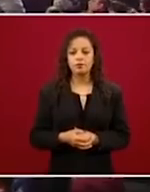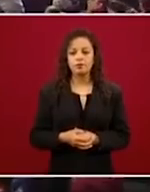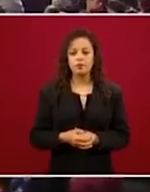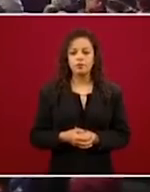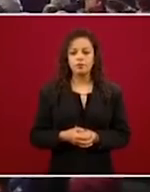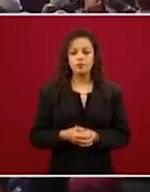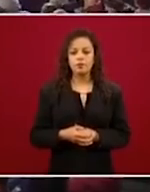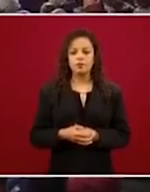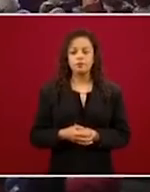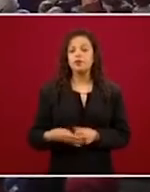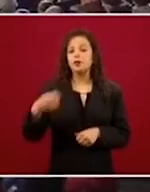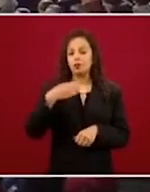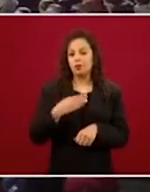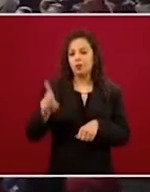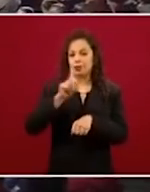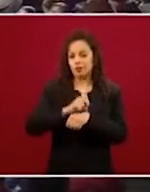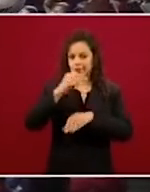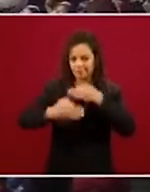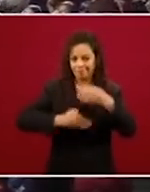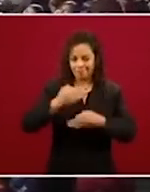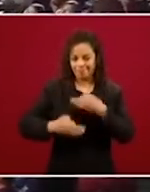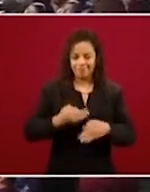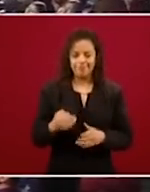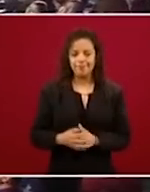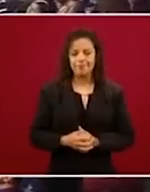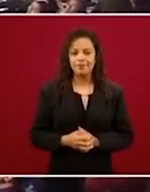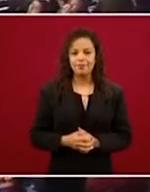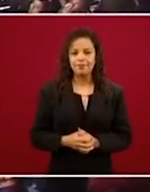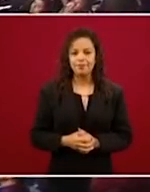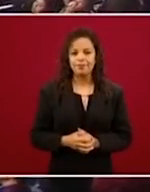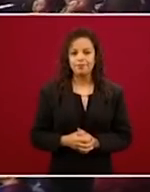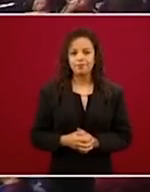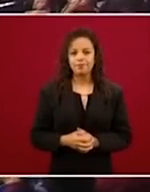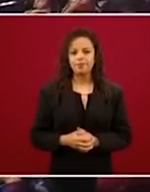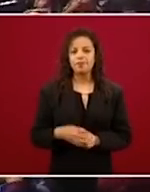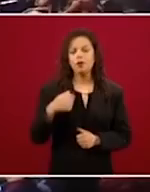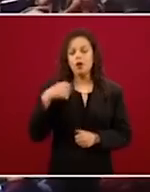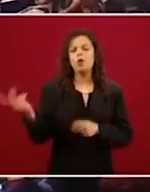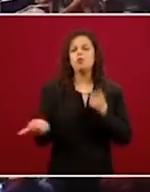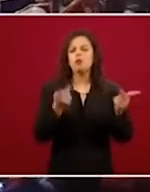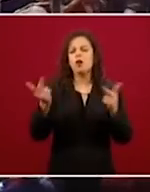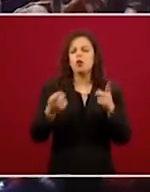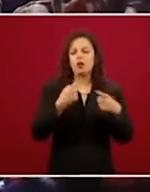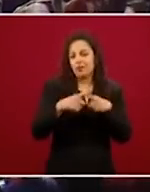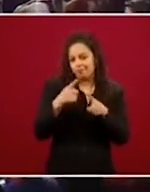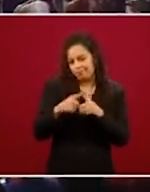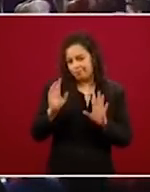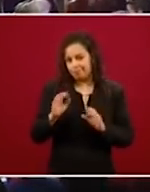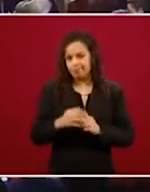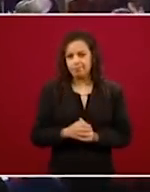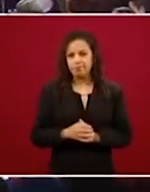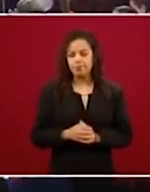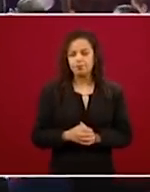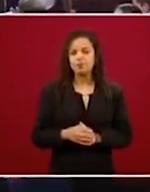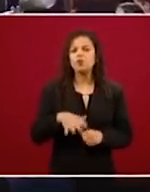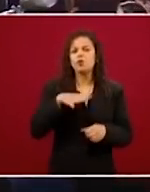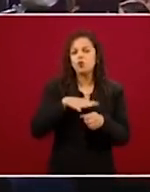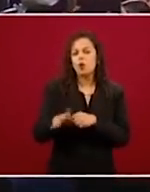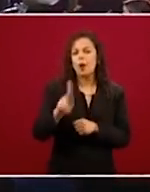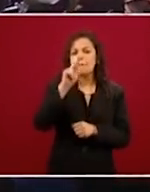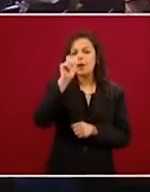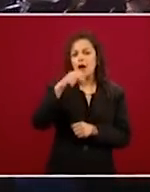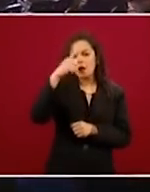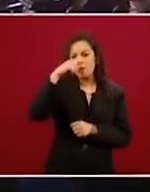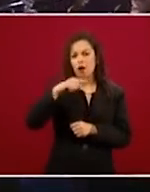qué tal muy buenos días a todos yo tengo varias preguntas una cuál va a ser el plan de rescate para el